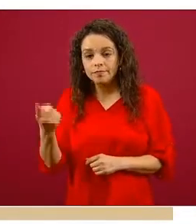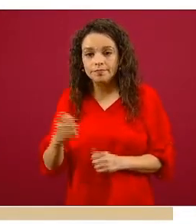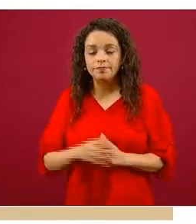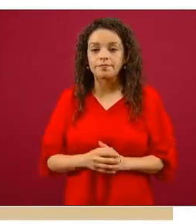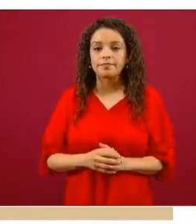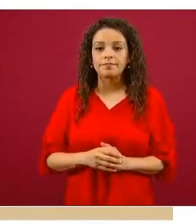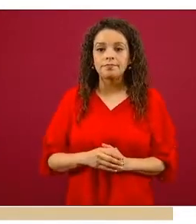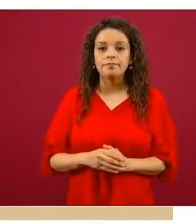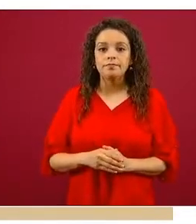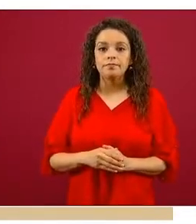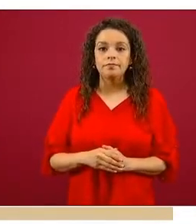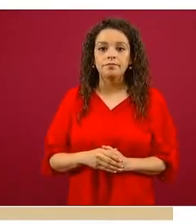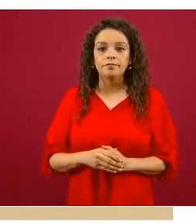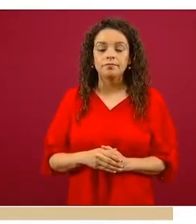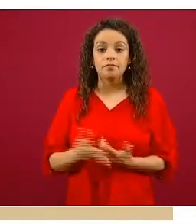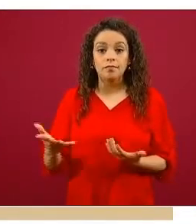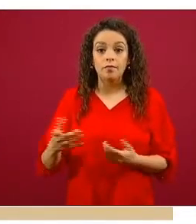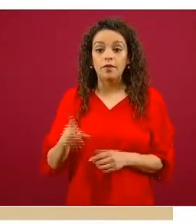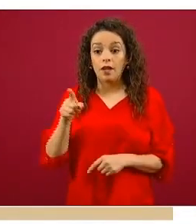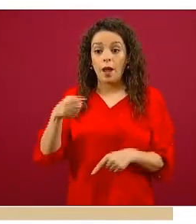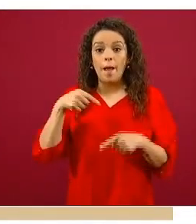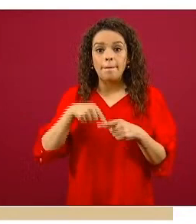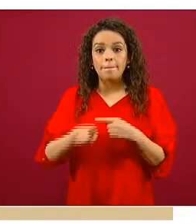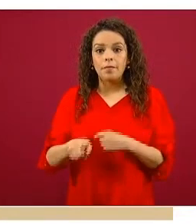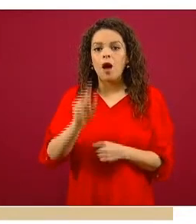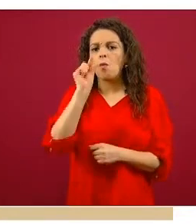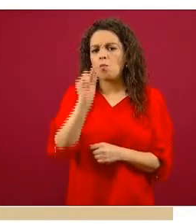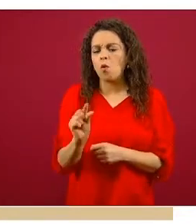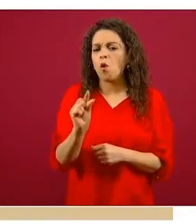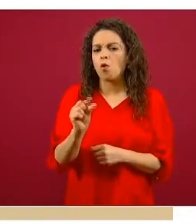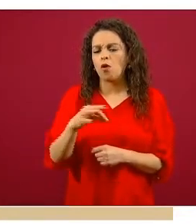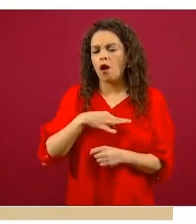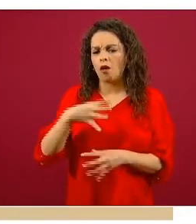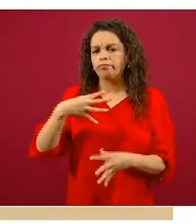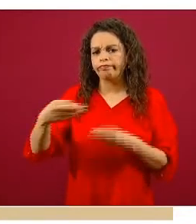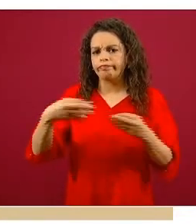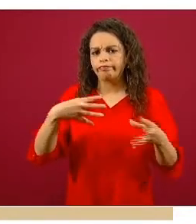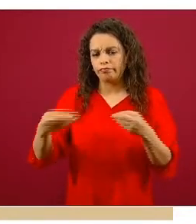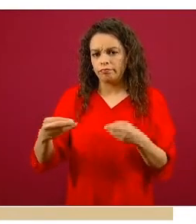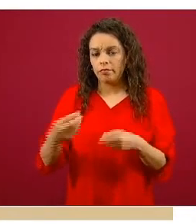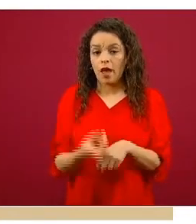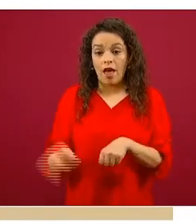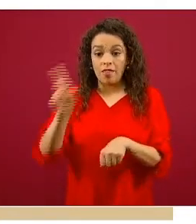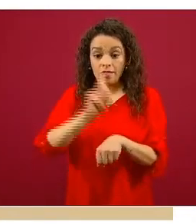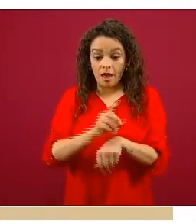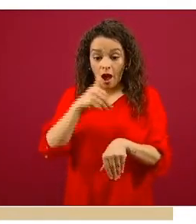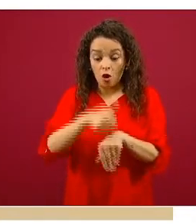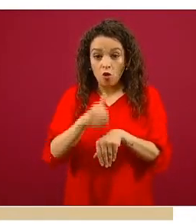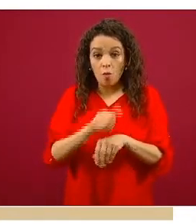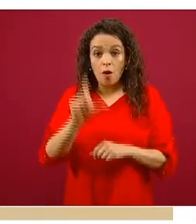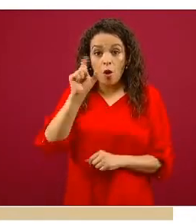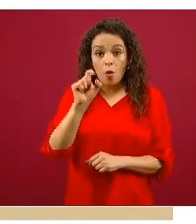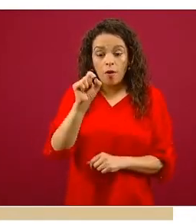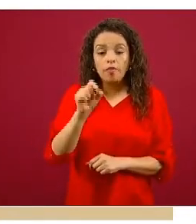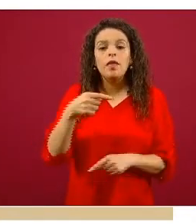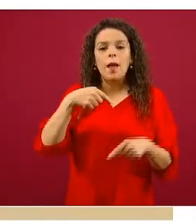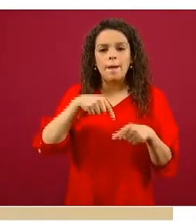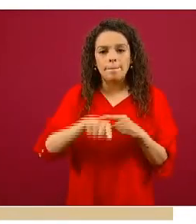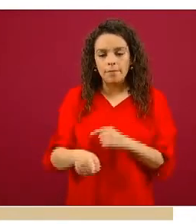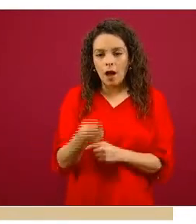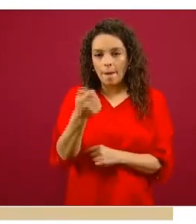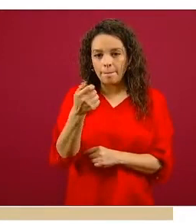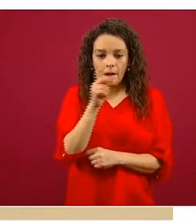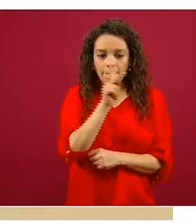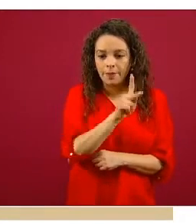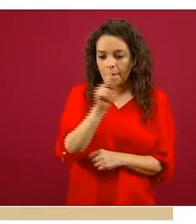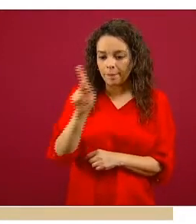comentar, Belice inicia con muy poca transmisión. Para el día 20 empezaba a tener un comportamiento similar al de